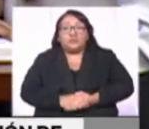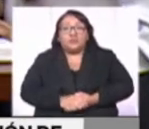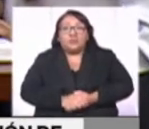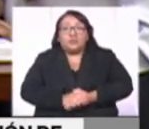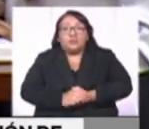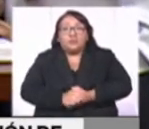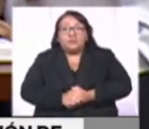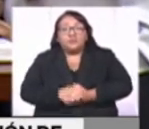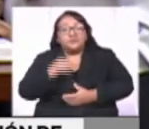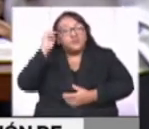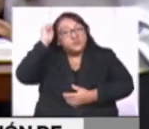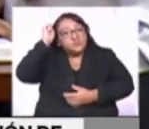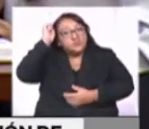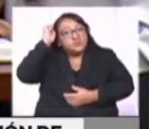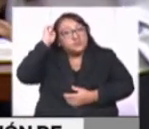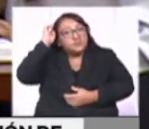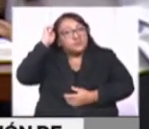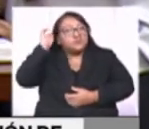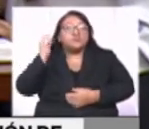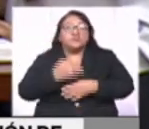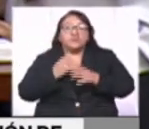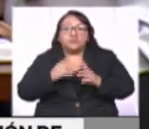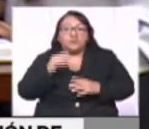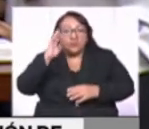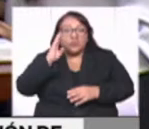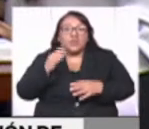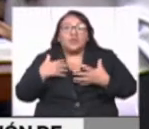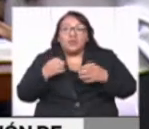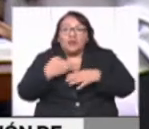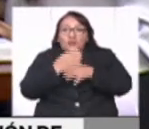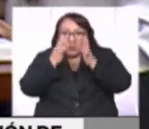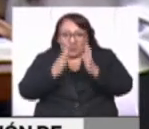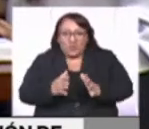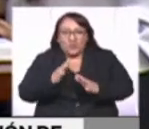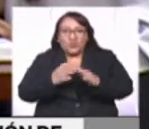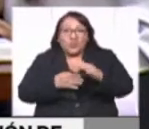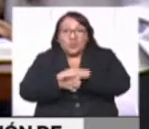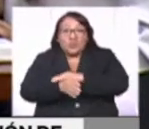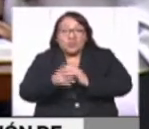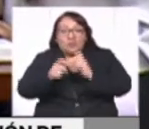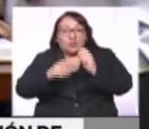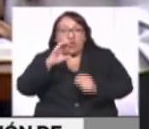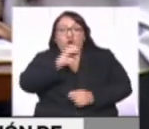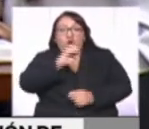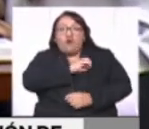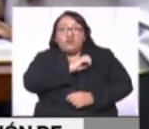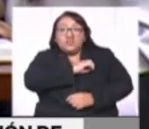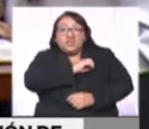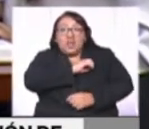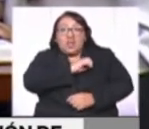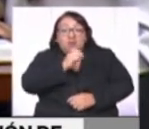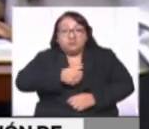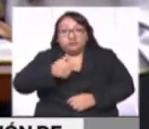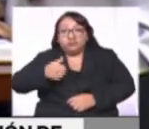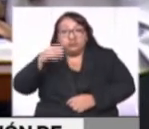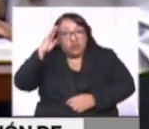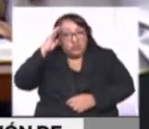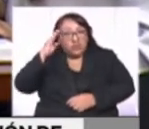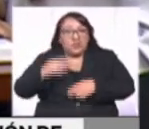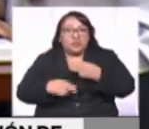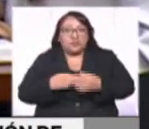La formación policial tiene como objetivo formar integralmente desde su ingreso a los oficiales y suboficiales de la Policía Nacional del